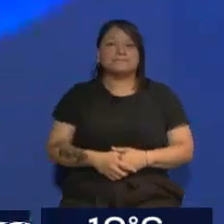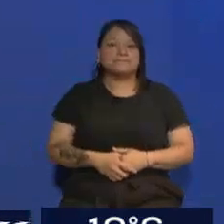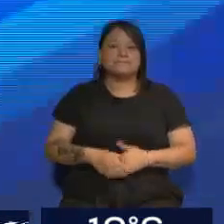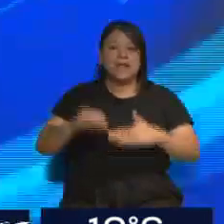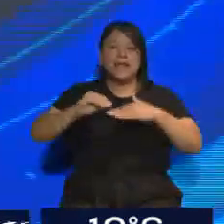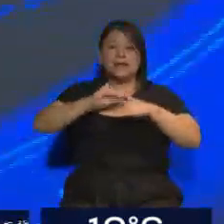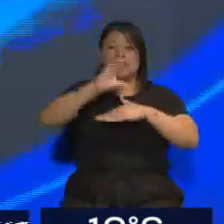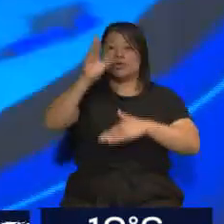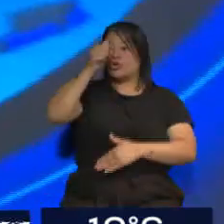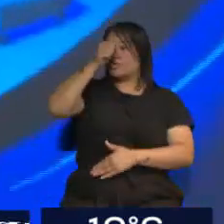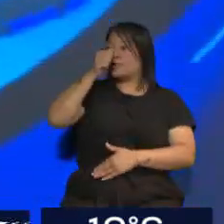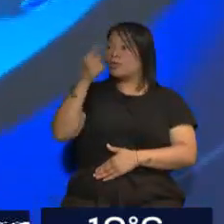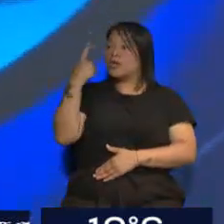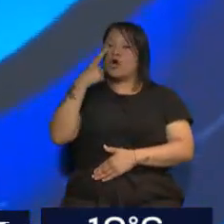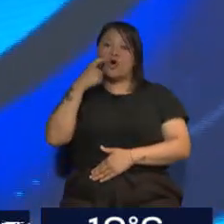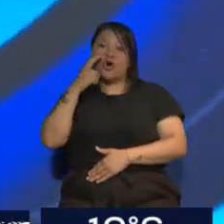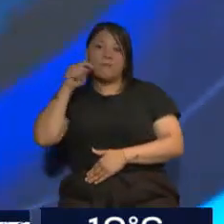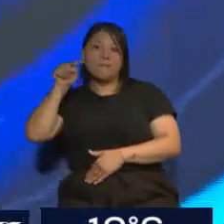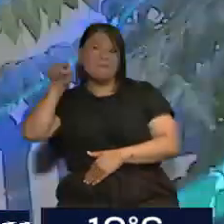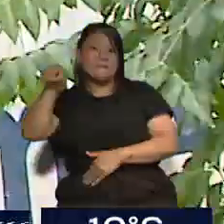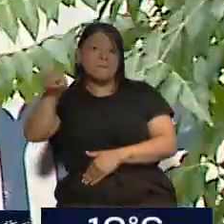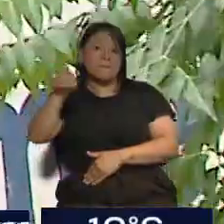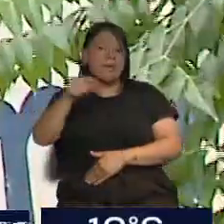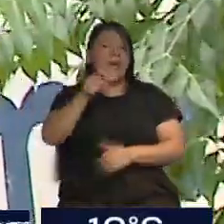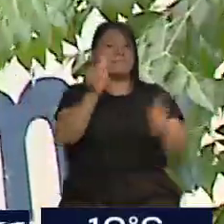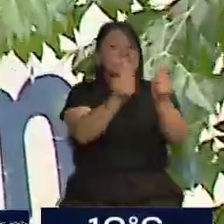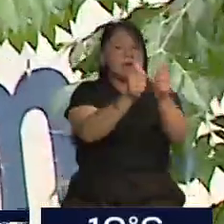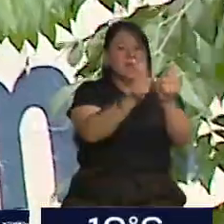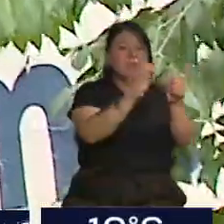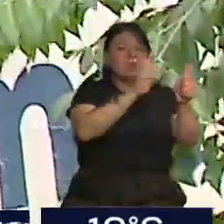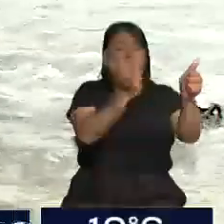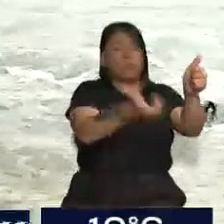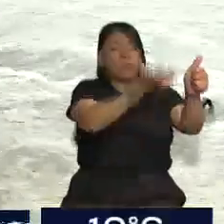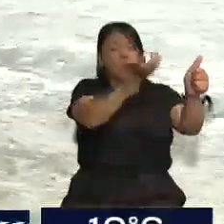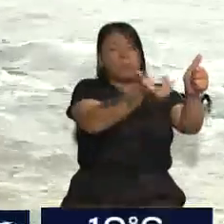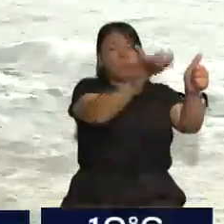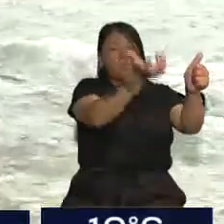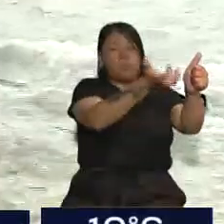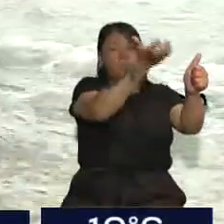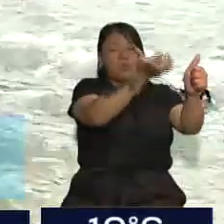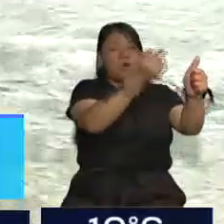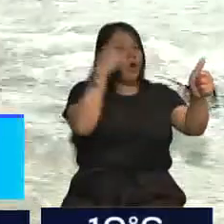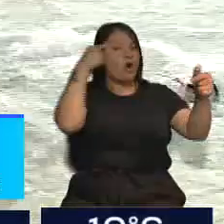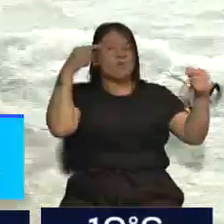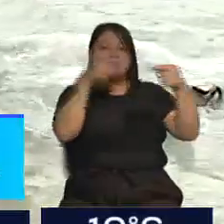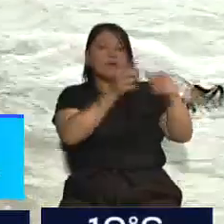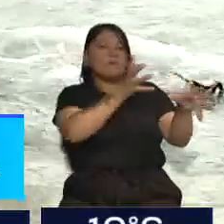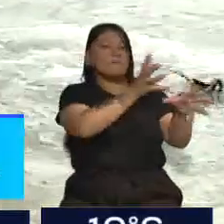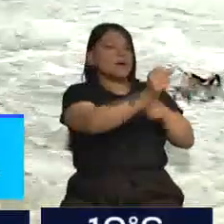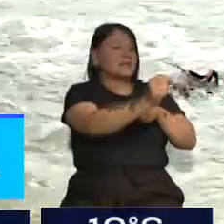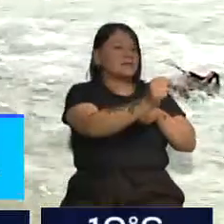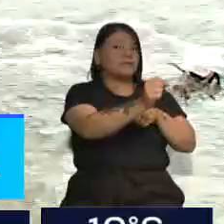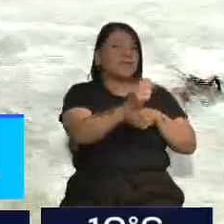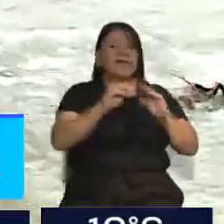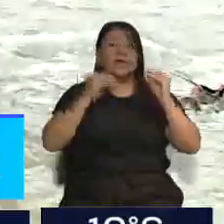Y la madrugada de este domingo, un hombre le prendió fuego a su pareja en Costanera con intención de matarla. Con este hecho ya